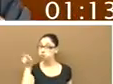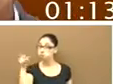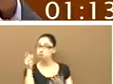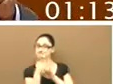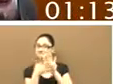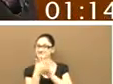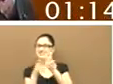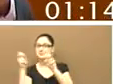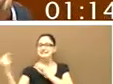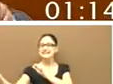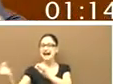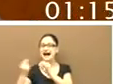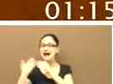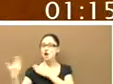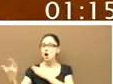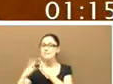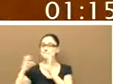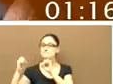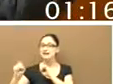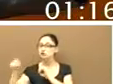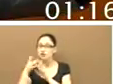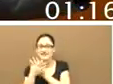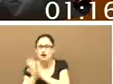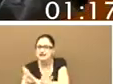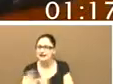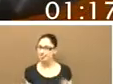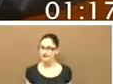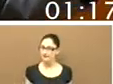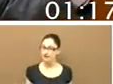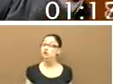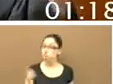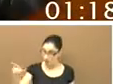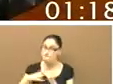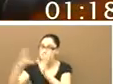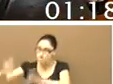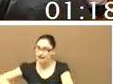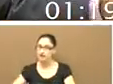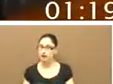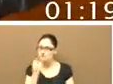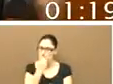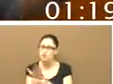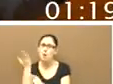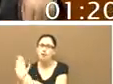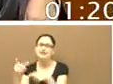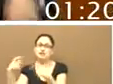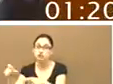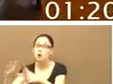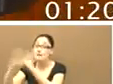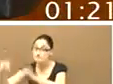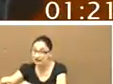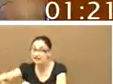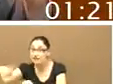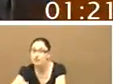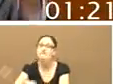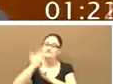diálogo y pacto paste usted esas propuestas que hace con el sector y después las trae a esta cámara y